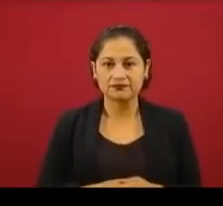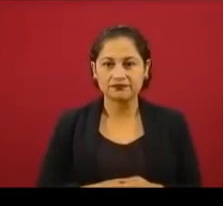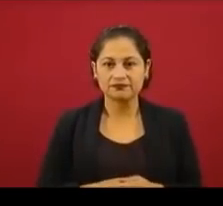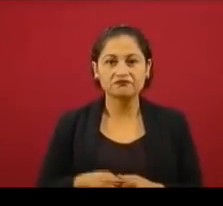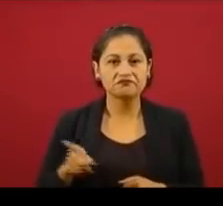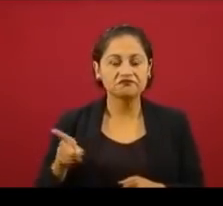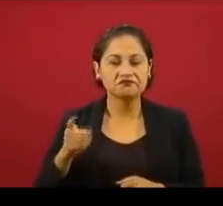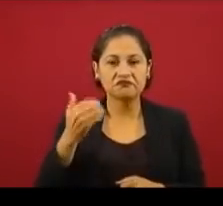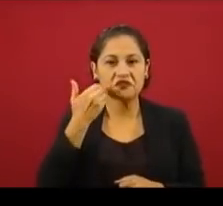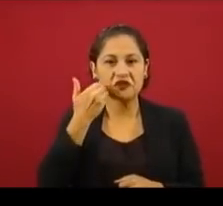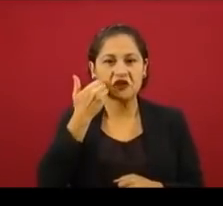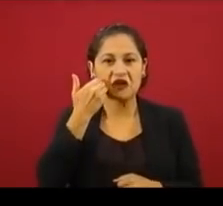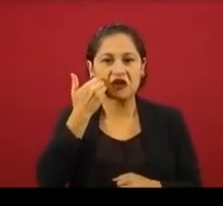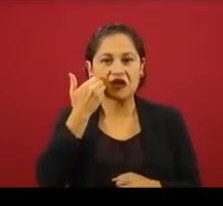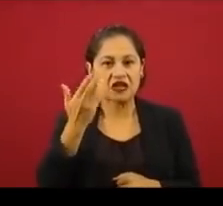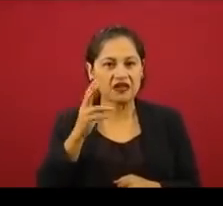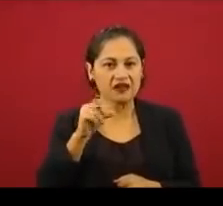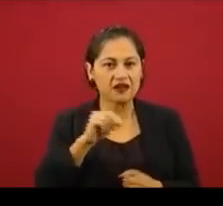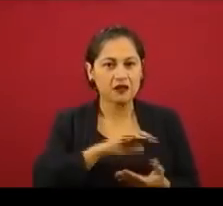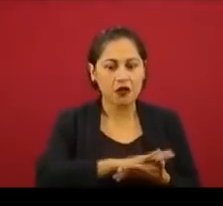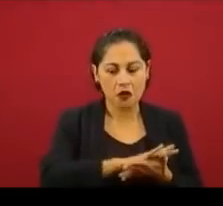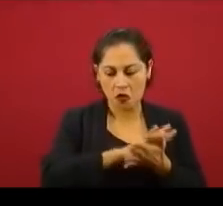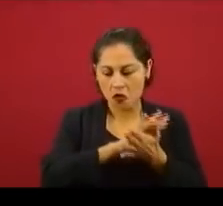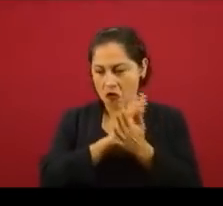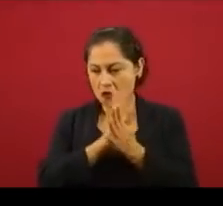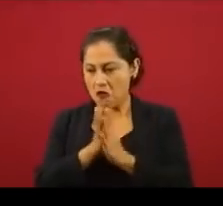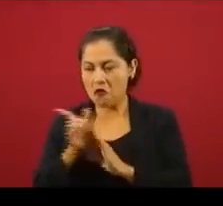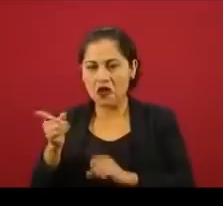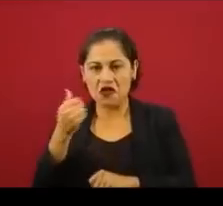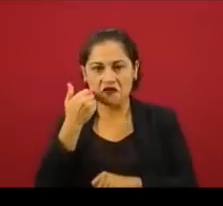transformación que se está llevando a cabo, detenerla,